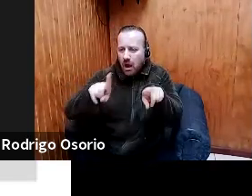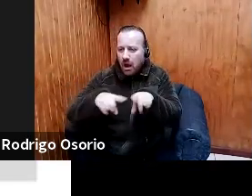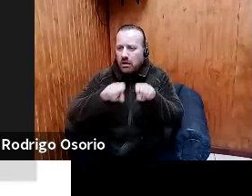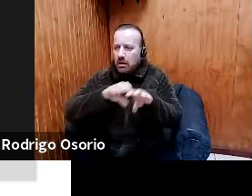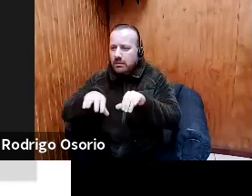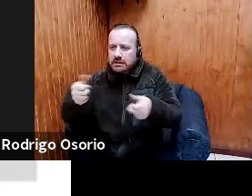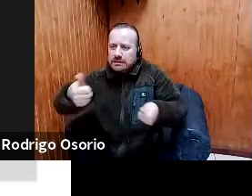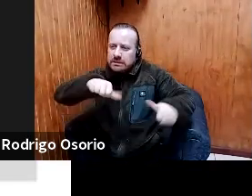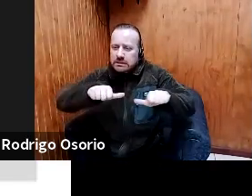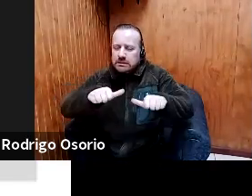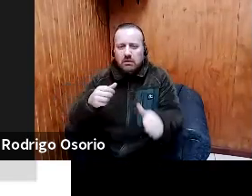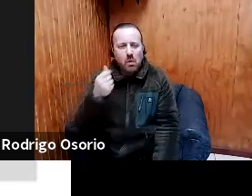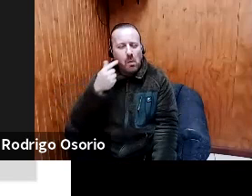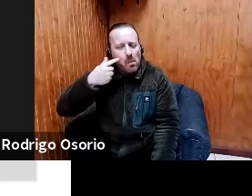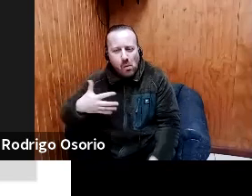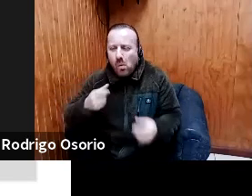tiene y qué función tiene.